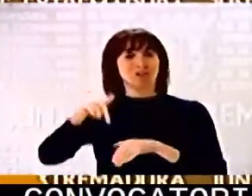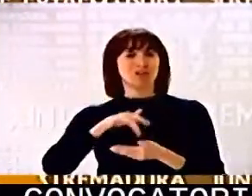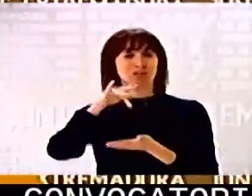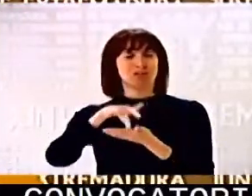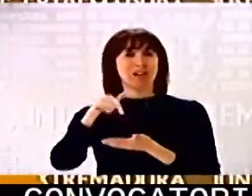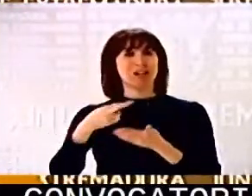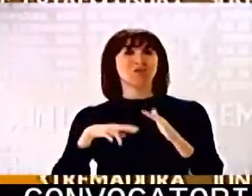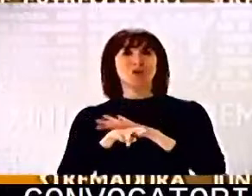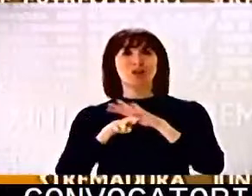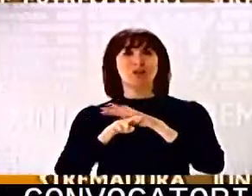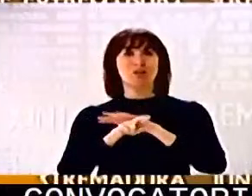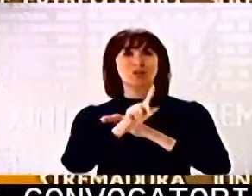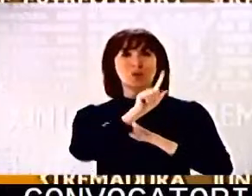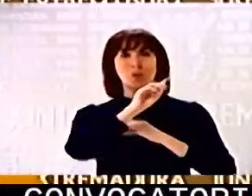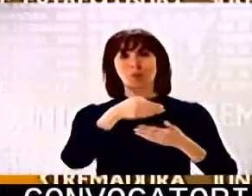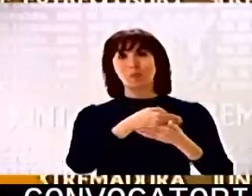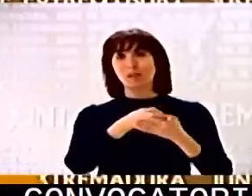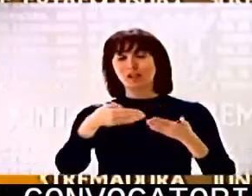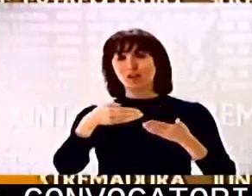unos recursos de